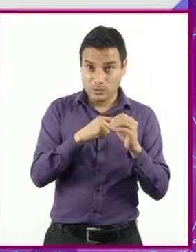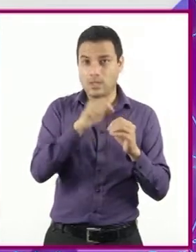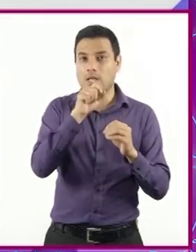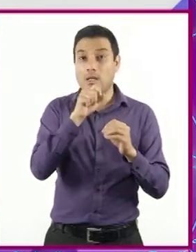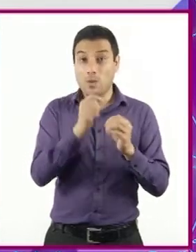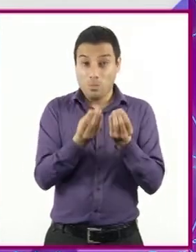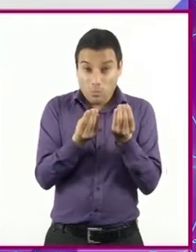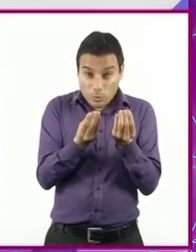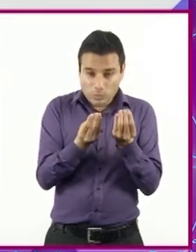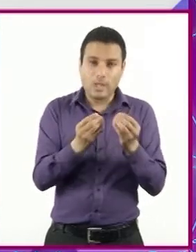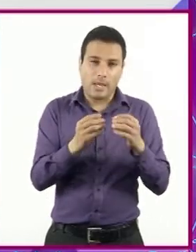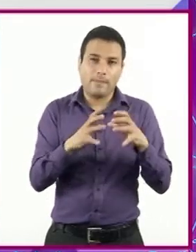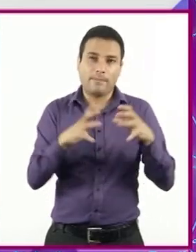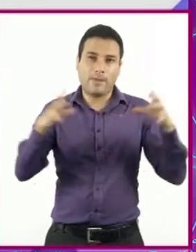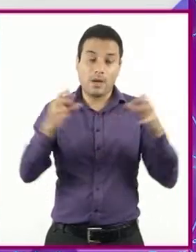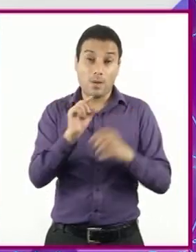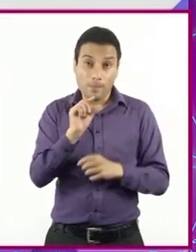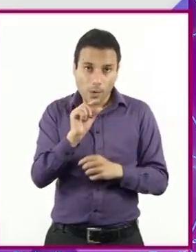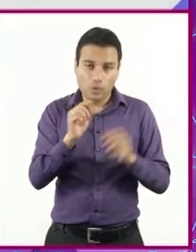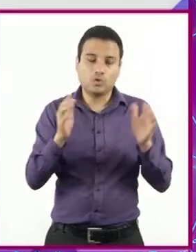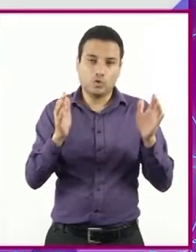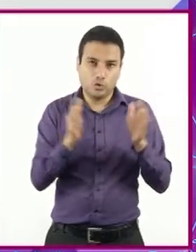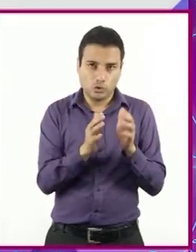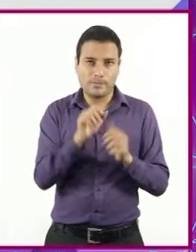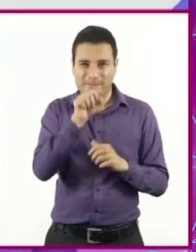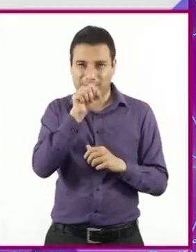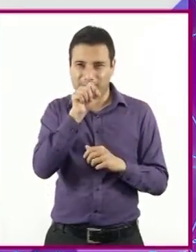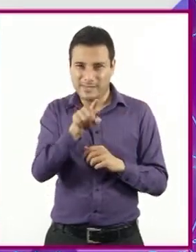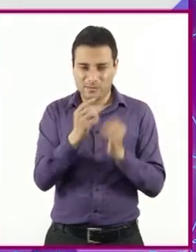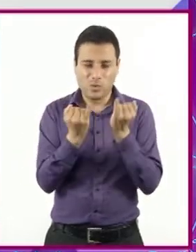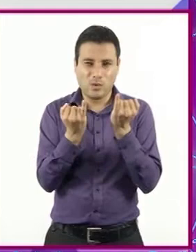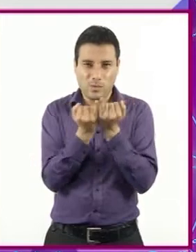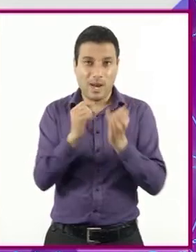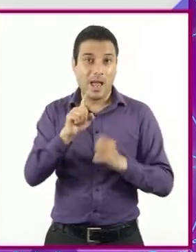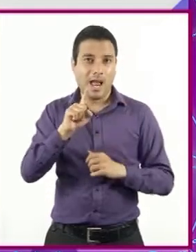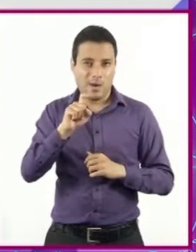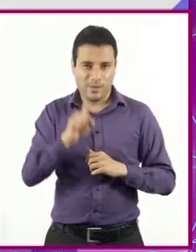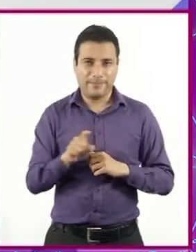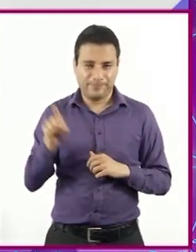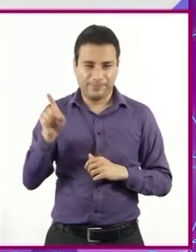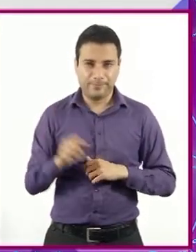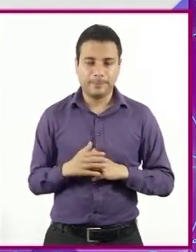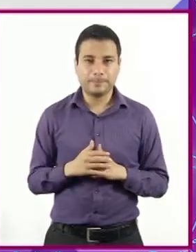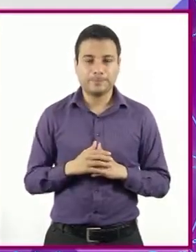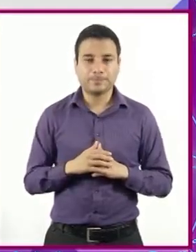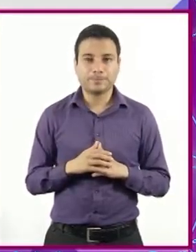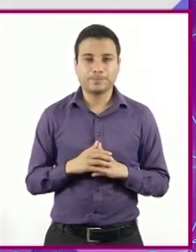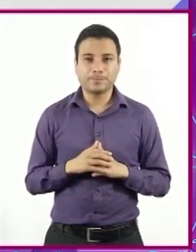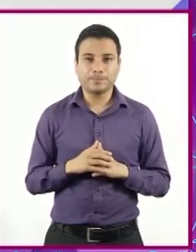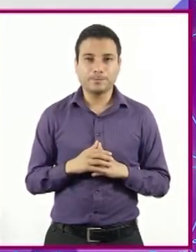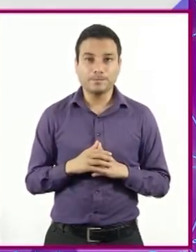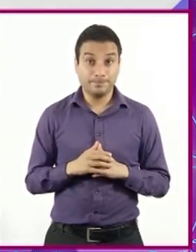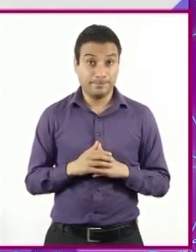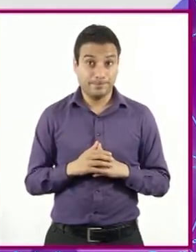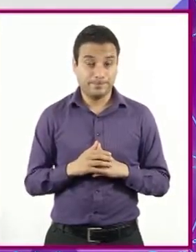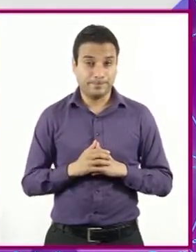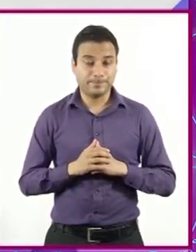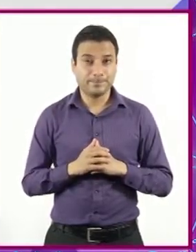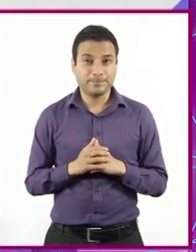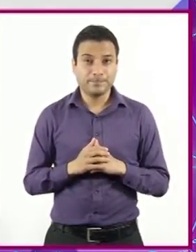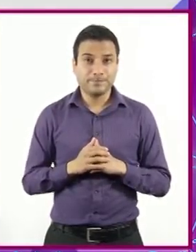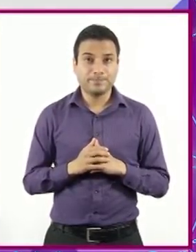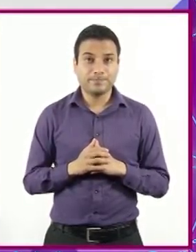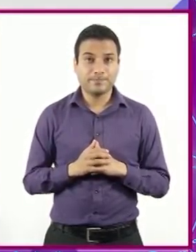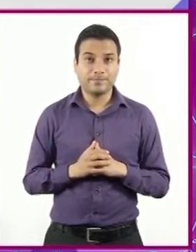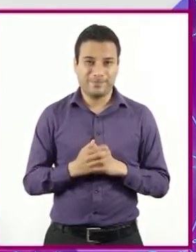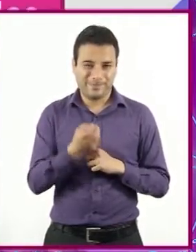observa en la imagen con respecto al volumen de oxígeno y las 2 moléculas de hidrógeno. Por ello, la relación